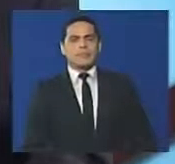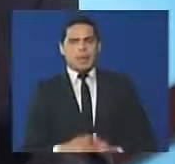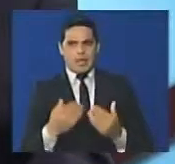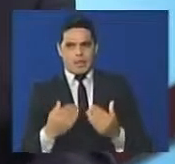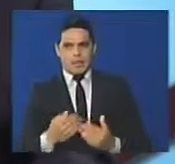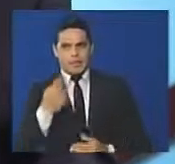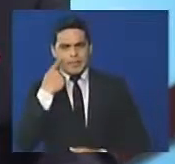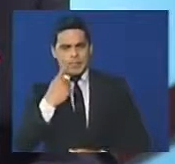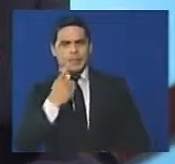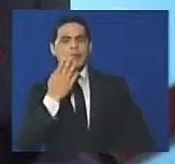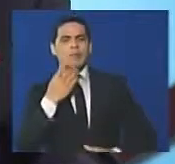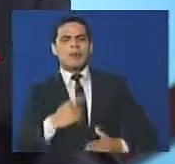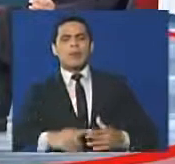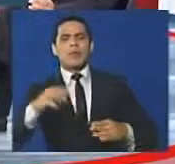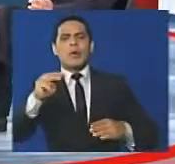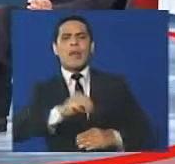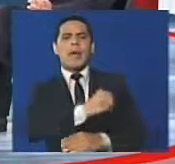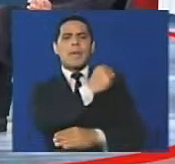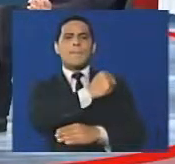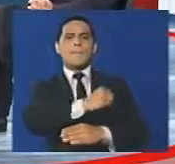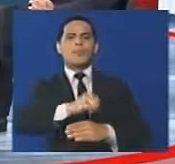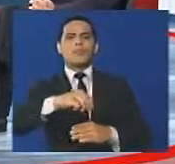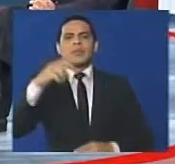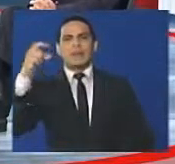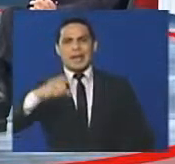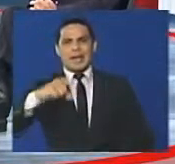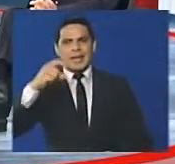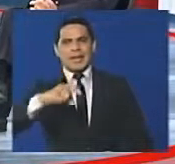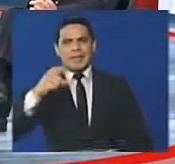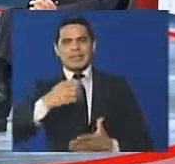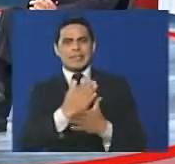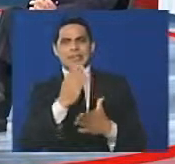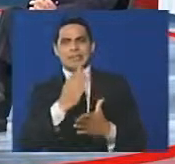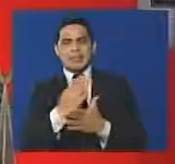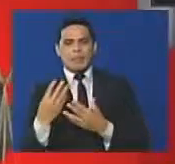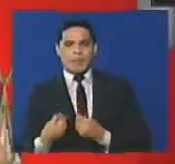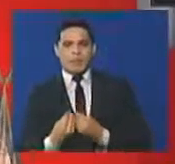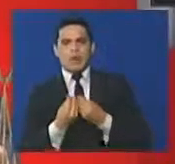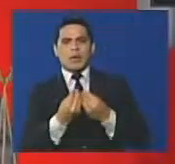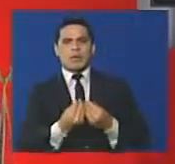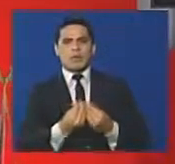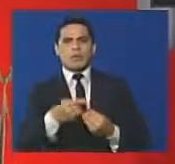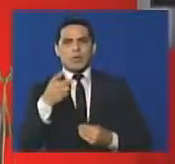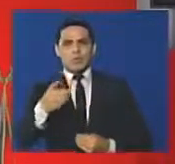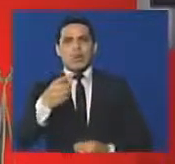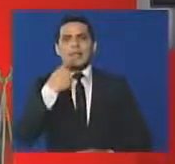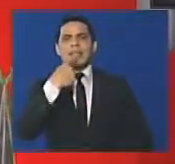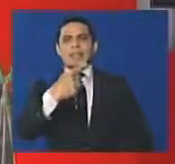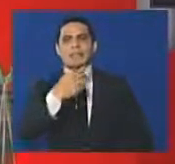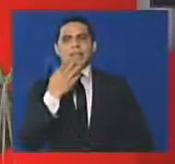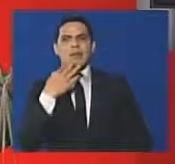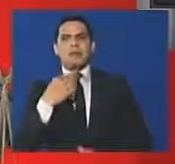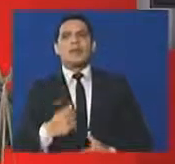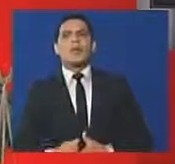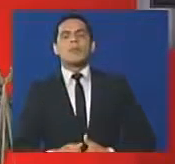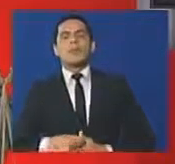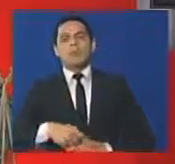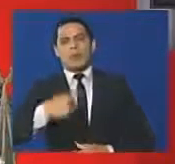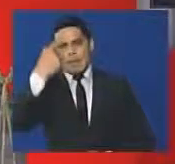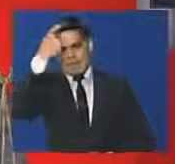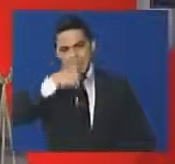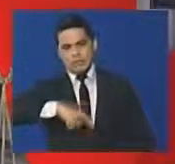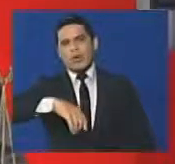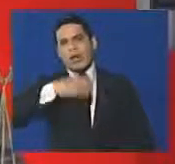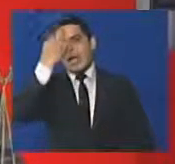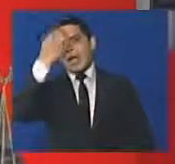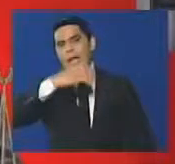La lectura, la música necesita siempre una constancia, una consecuencia. Usted decía, el que canta y lo hace